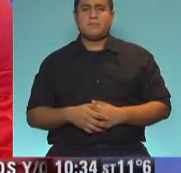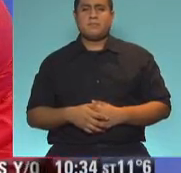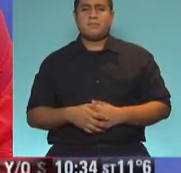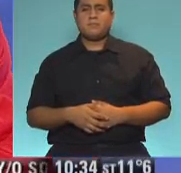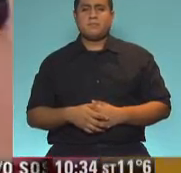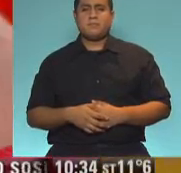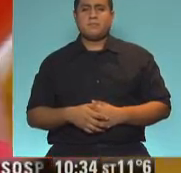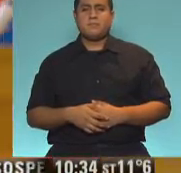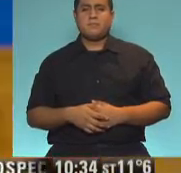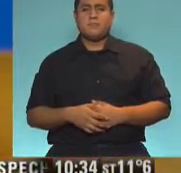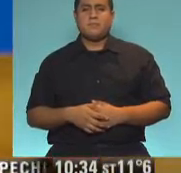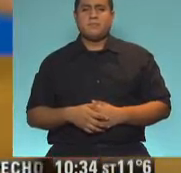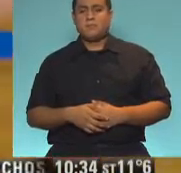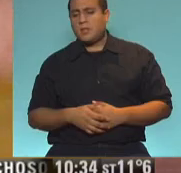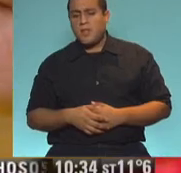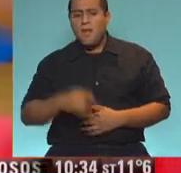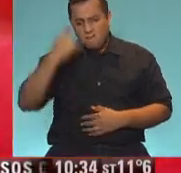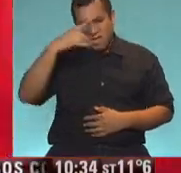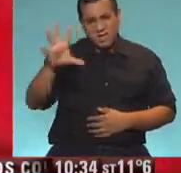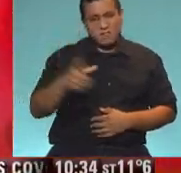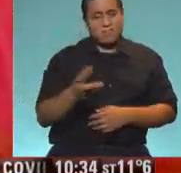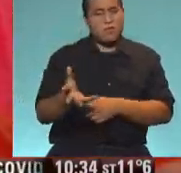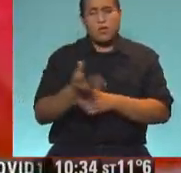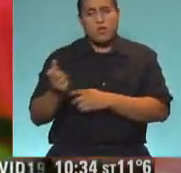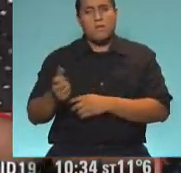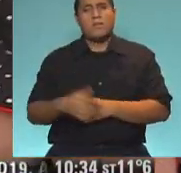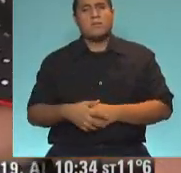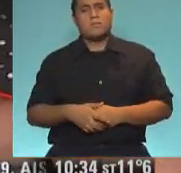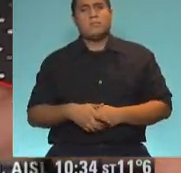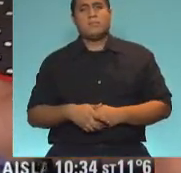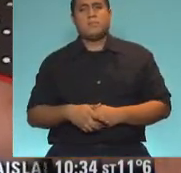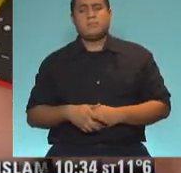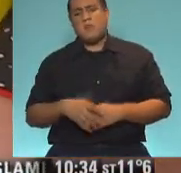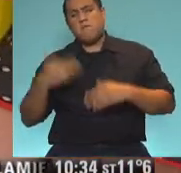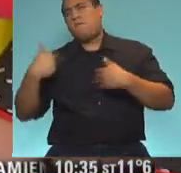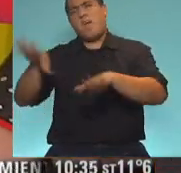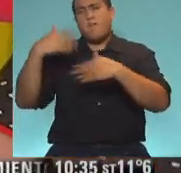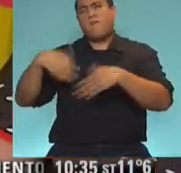¡Le voy a robar un par de vaquitas! ¡Alto, alto!